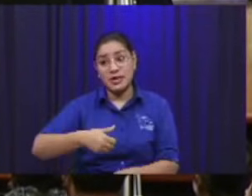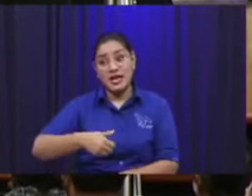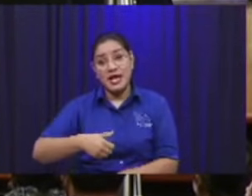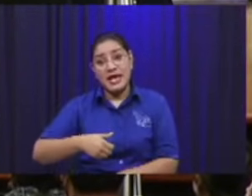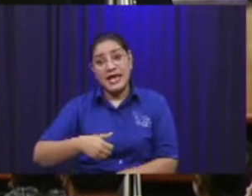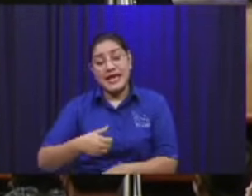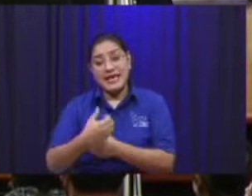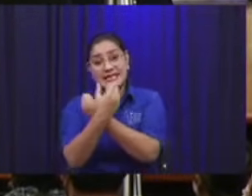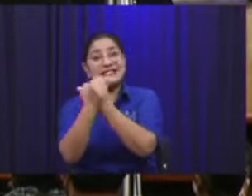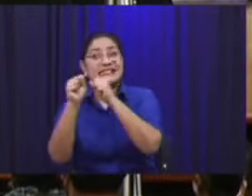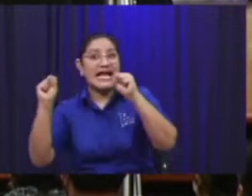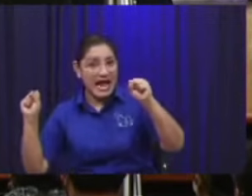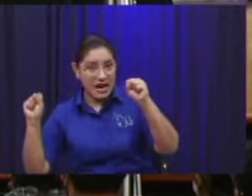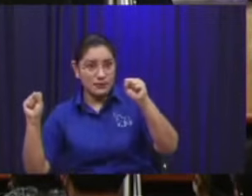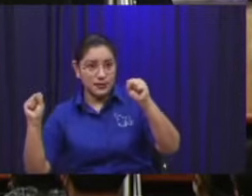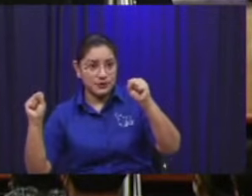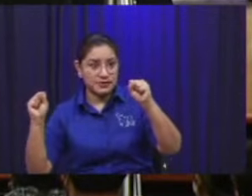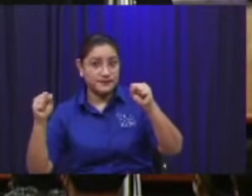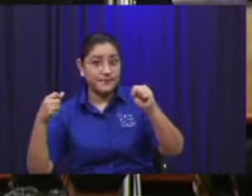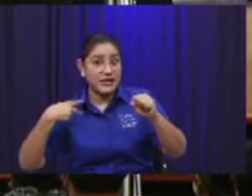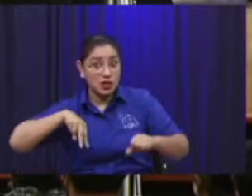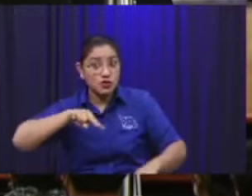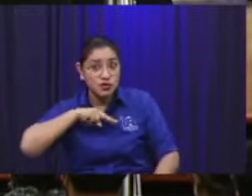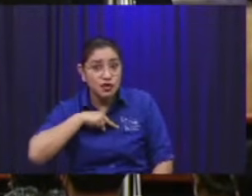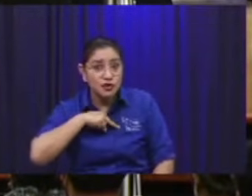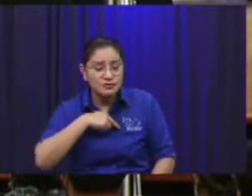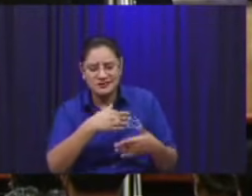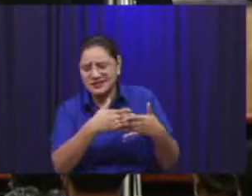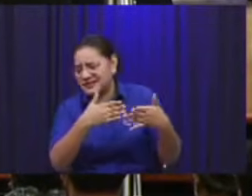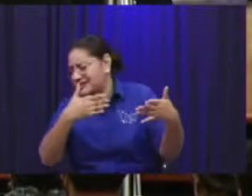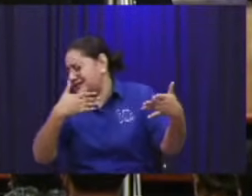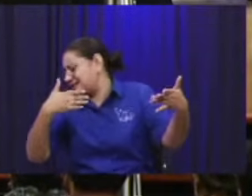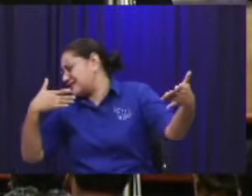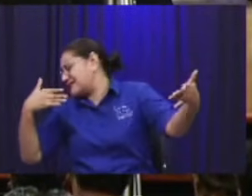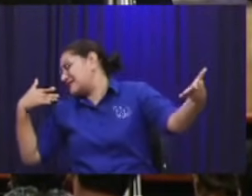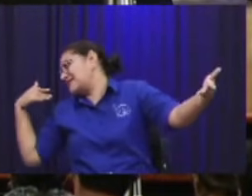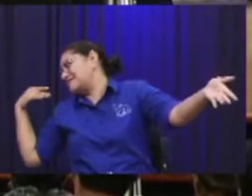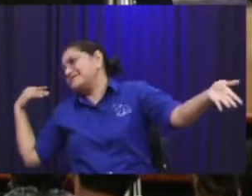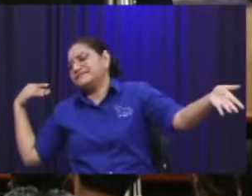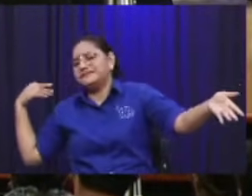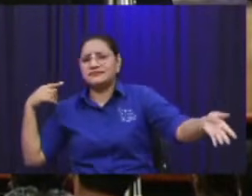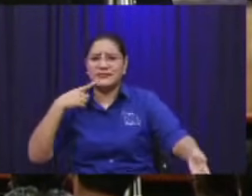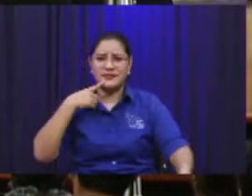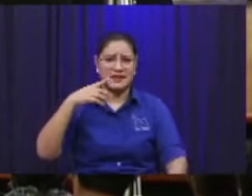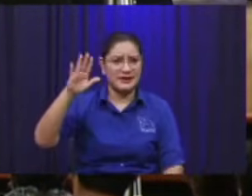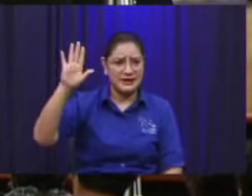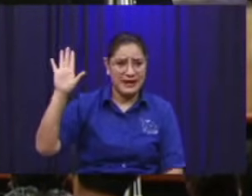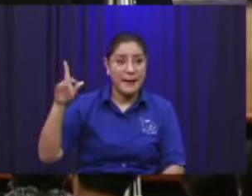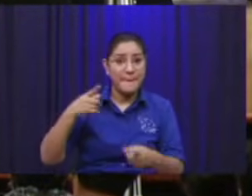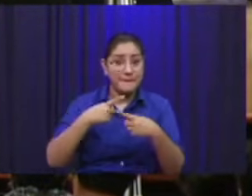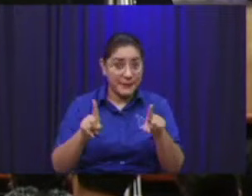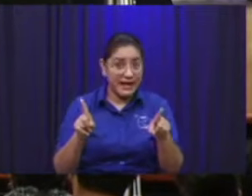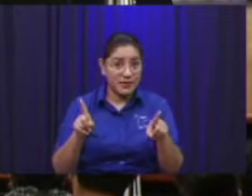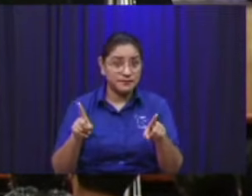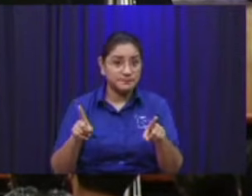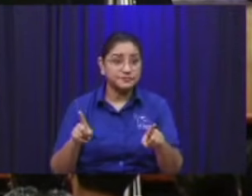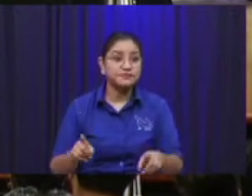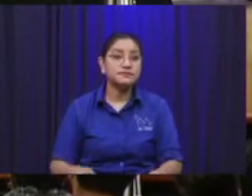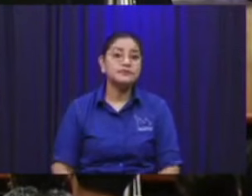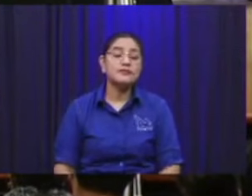y eso que nosotros estábamos alejados de los pactos y las promesas que entonces ya quedamos en los aires pues regresamos por